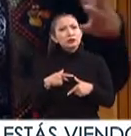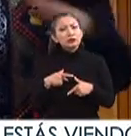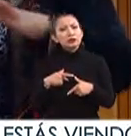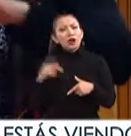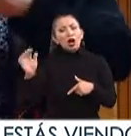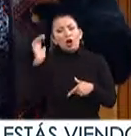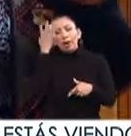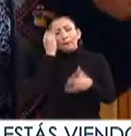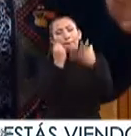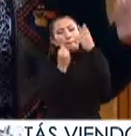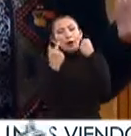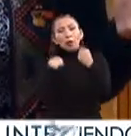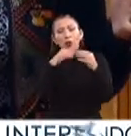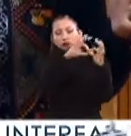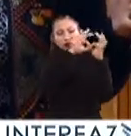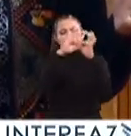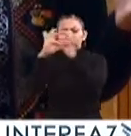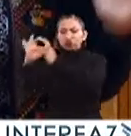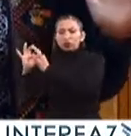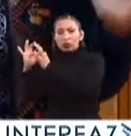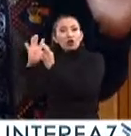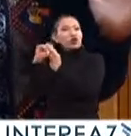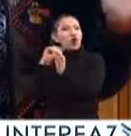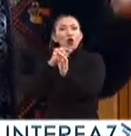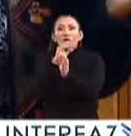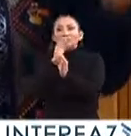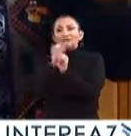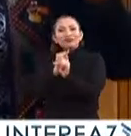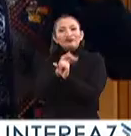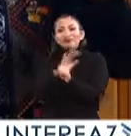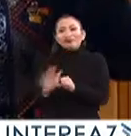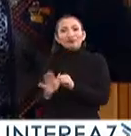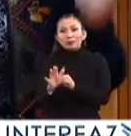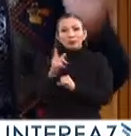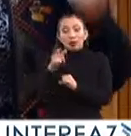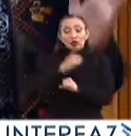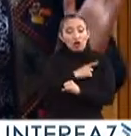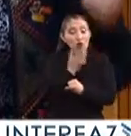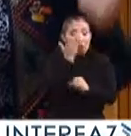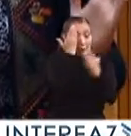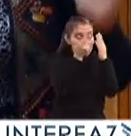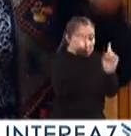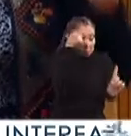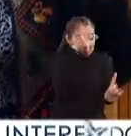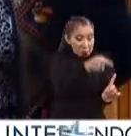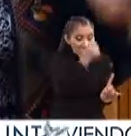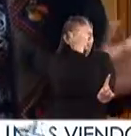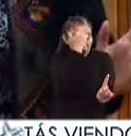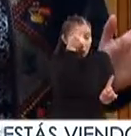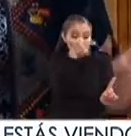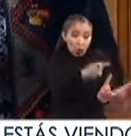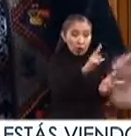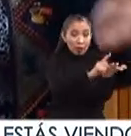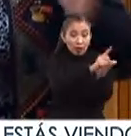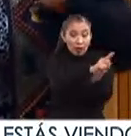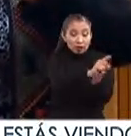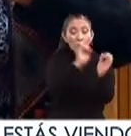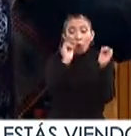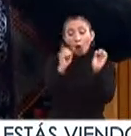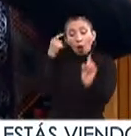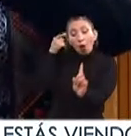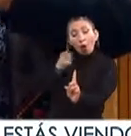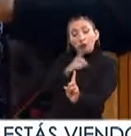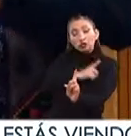que el conocimiento es transversal. Ya no es posible solo formar a personas que conozcan solo de derecho